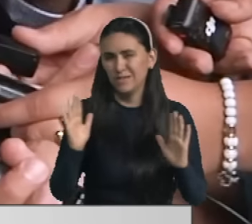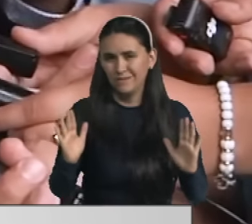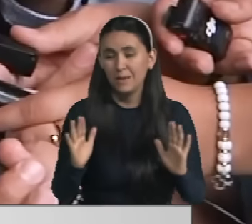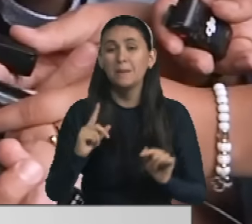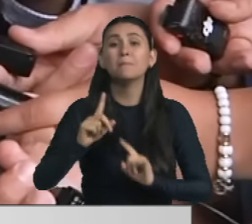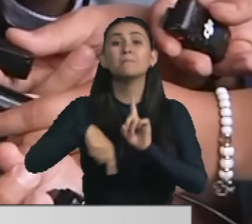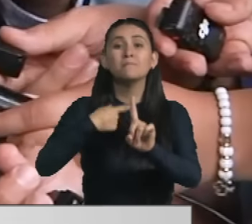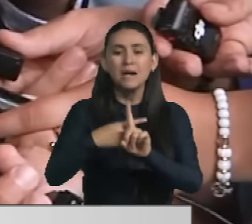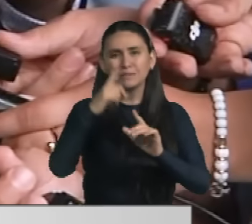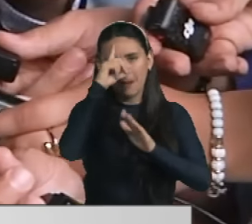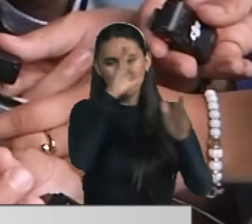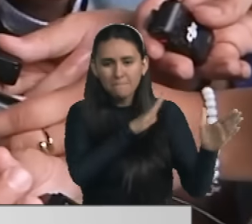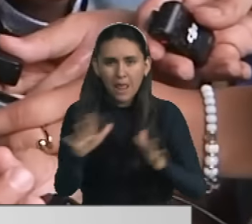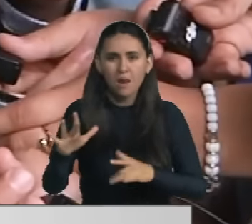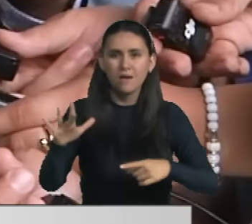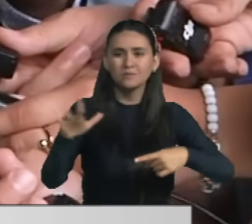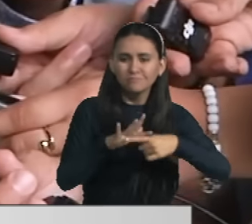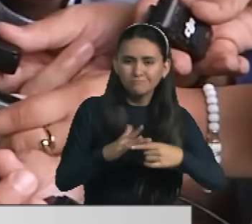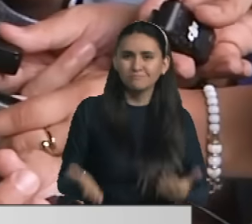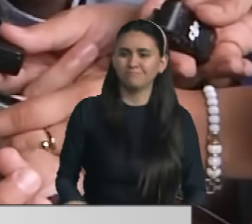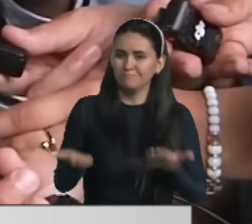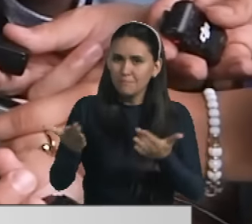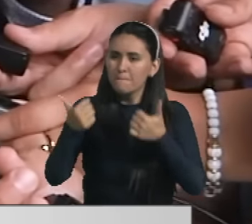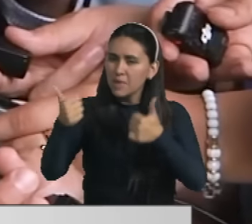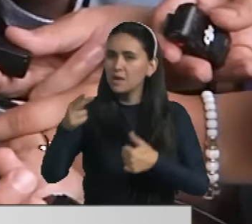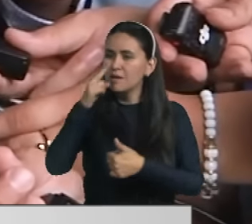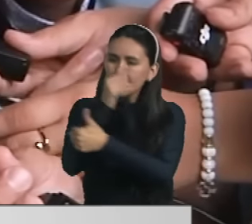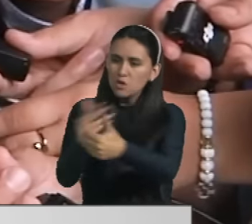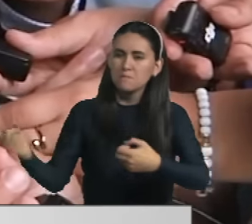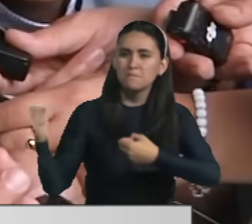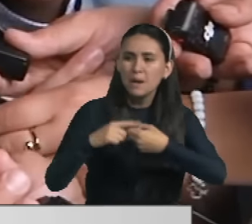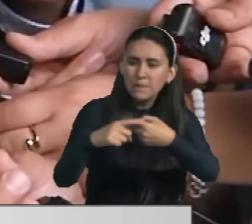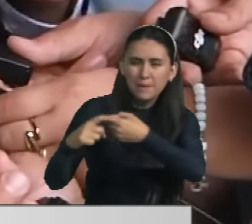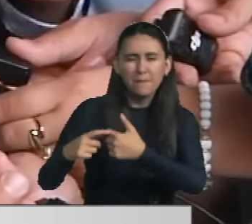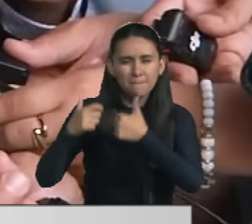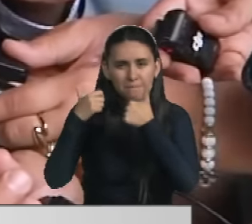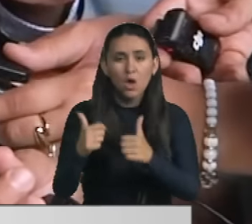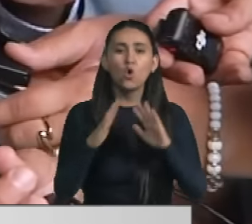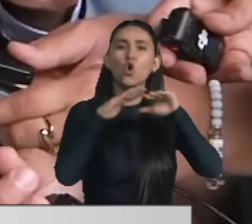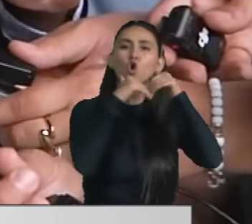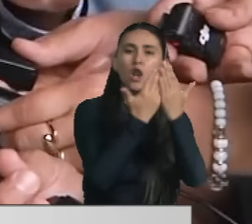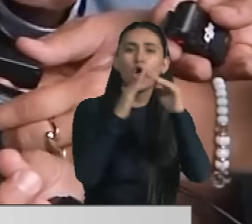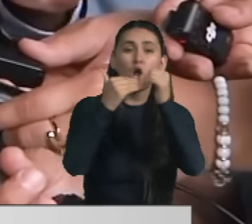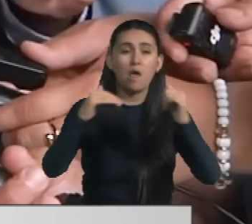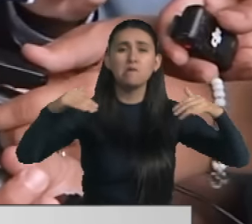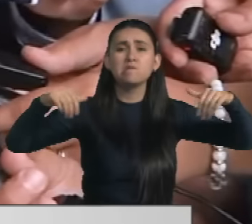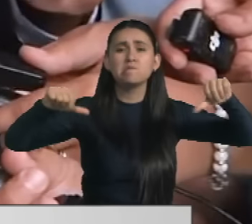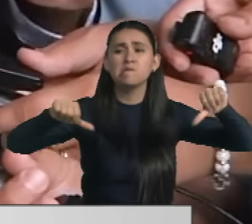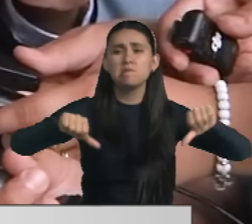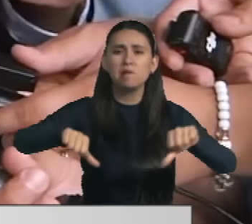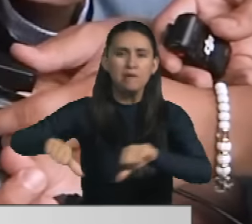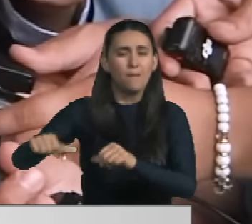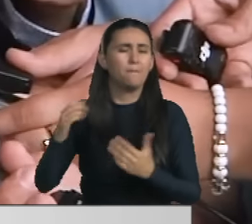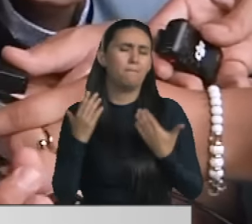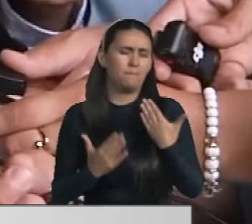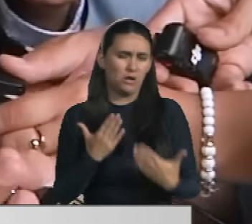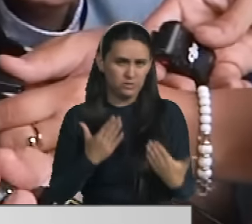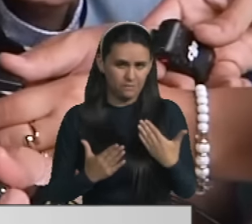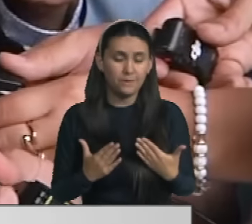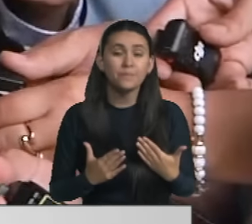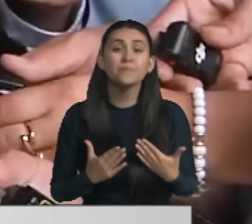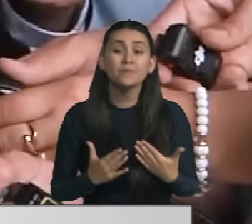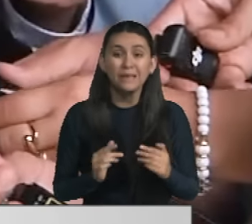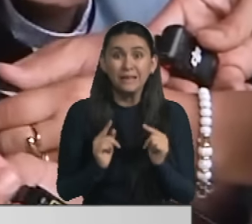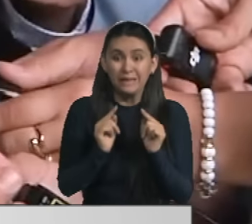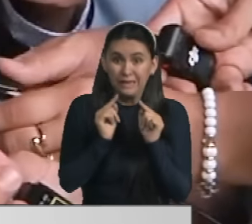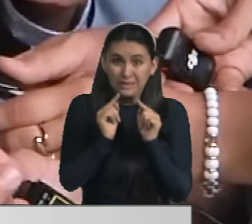implementaron planes de recuperación de los estudiantes, a que encontramos una infraestructura educativa totalmente acabada y que eso lo